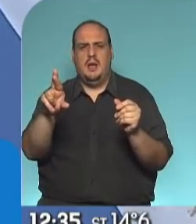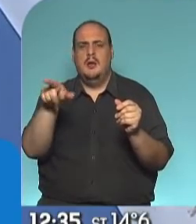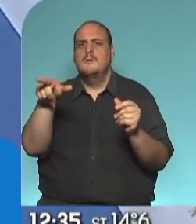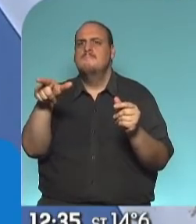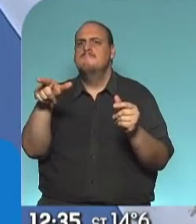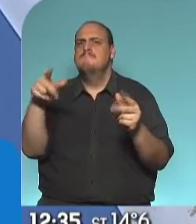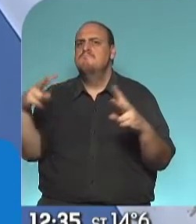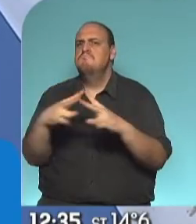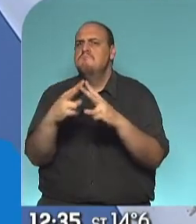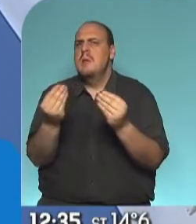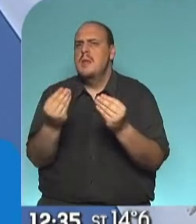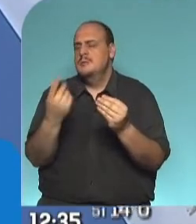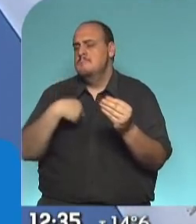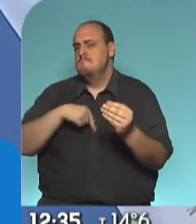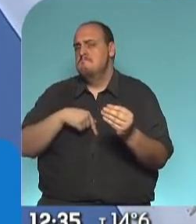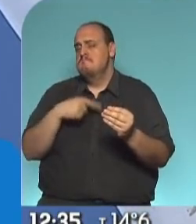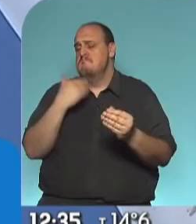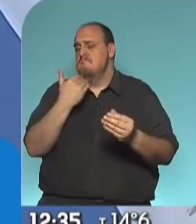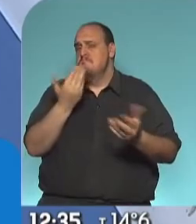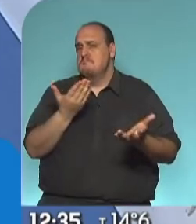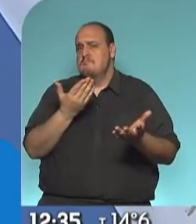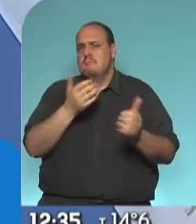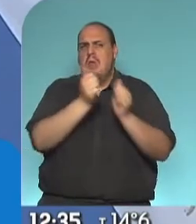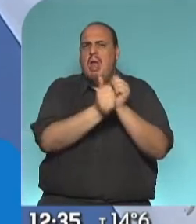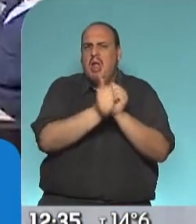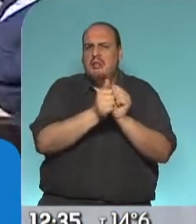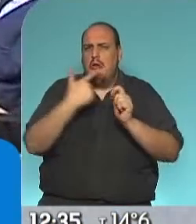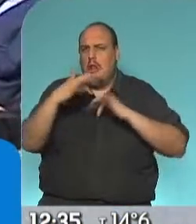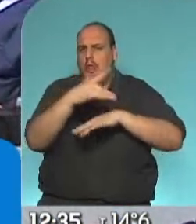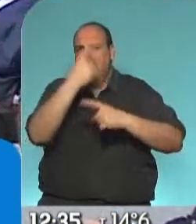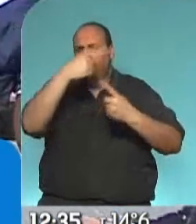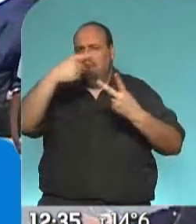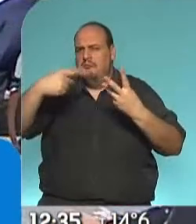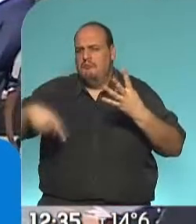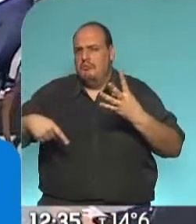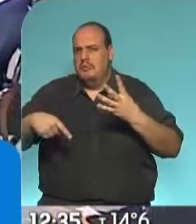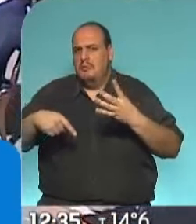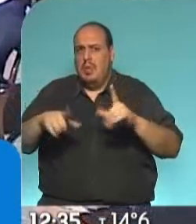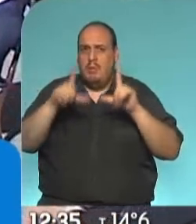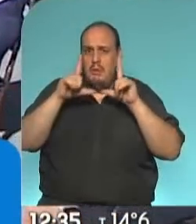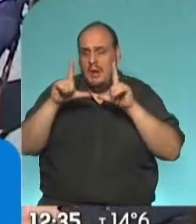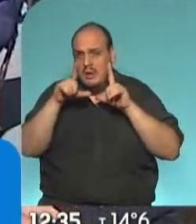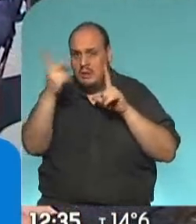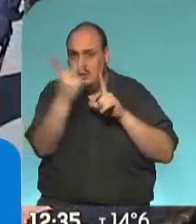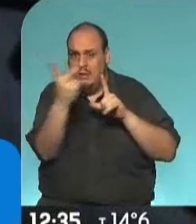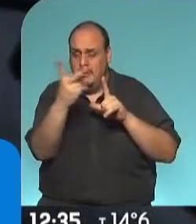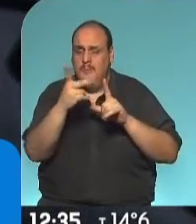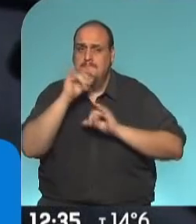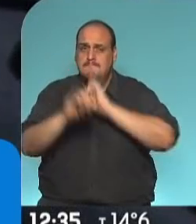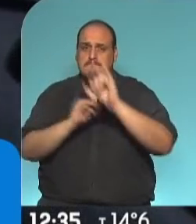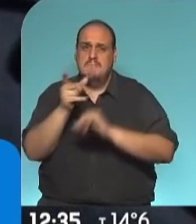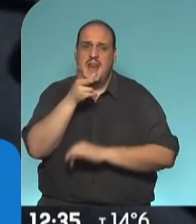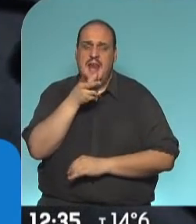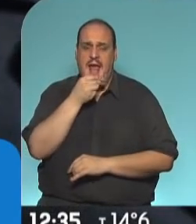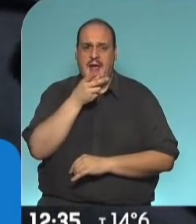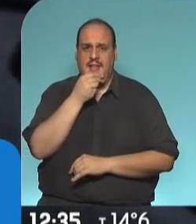ese encuentro. La historia ha dicho muchas cosas, pero sus protagonistas nada dijeron.